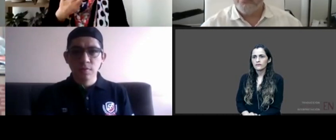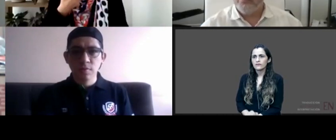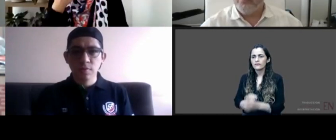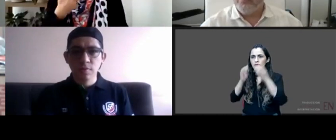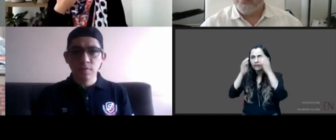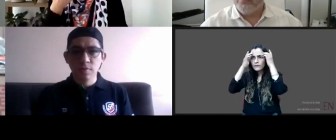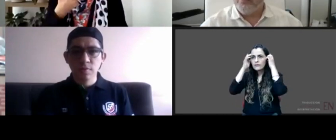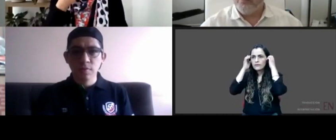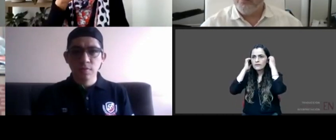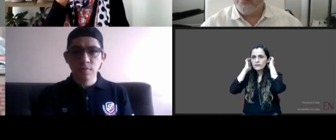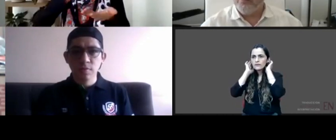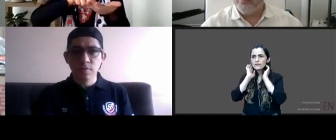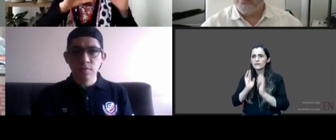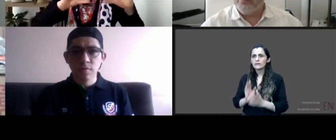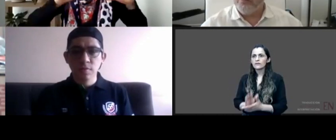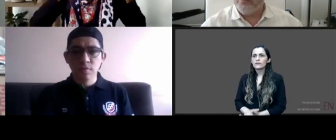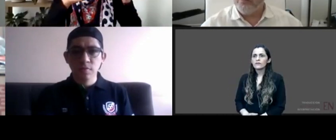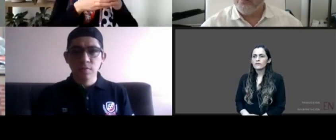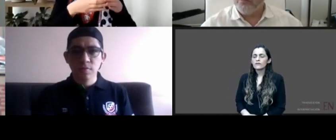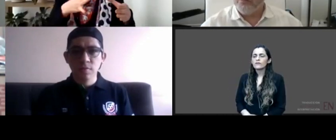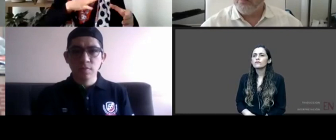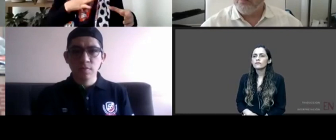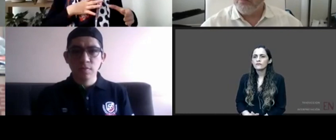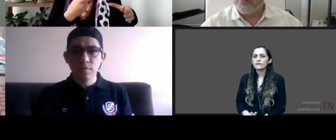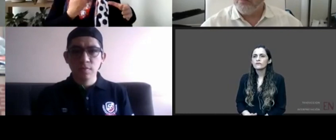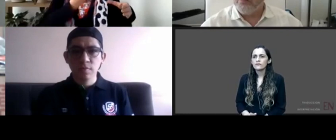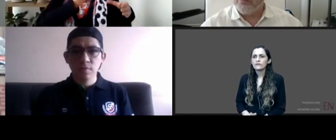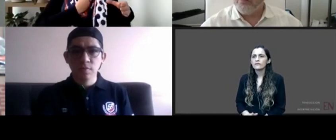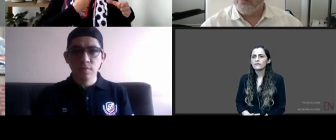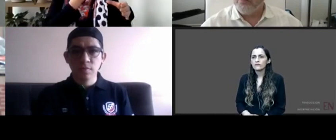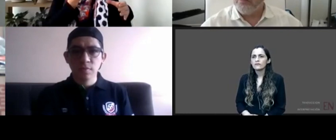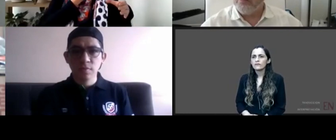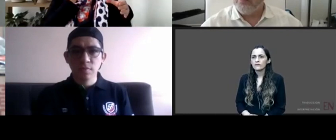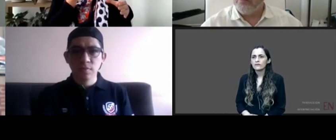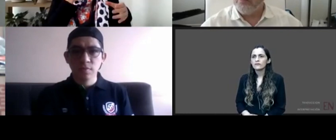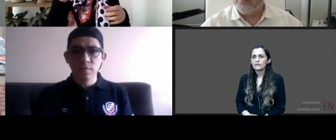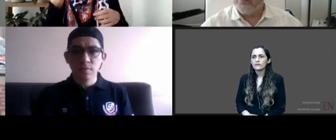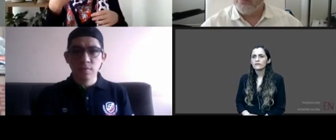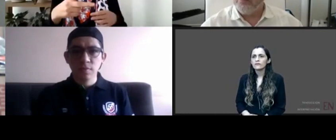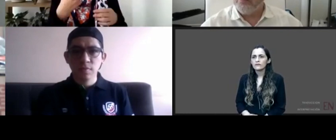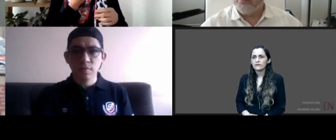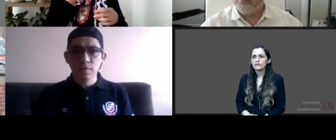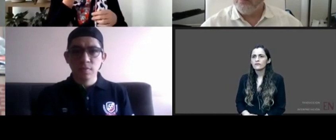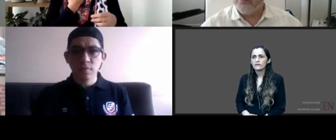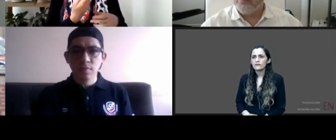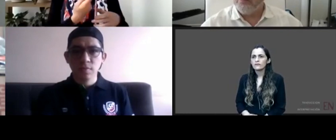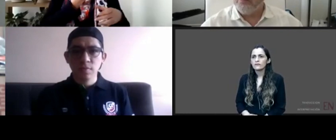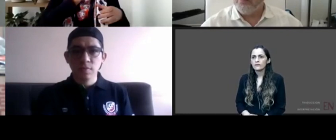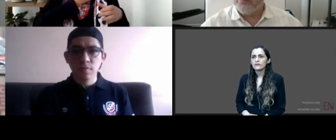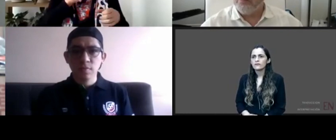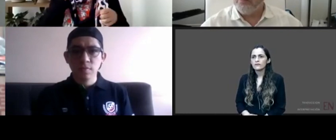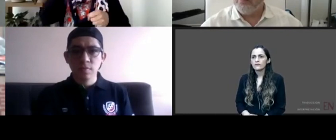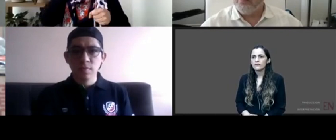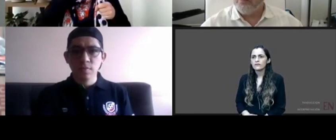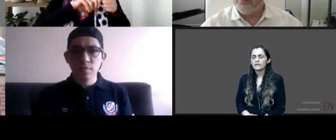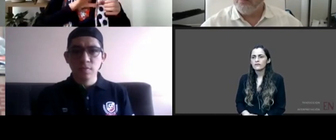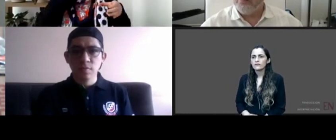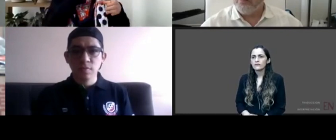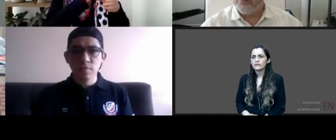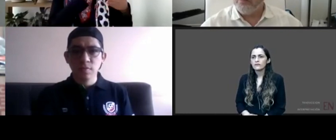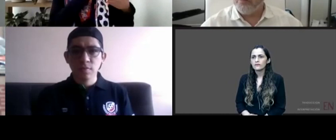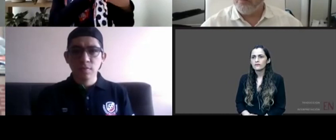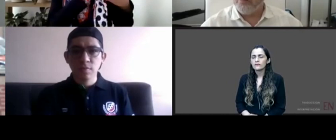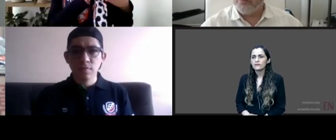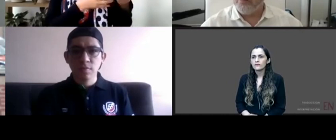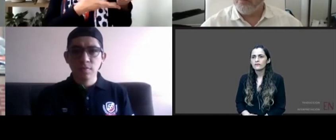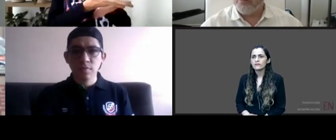cultura en la que las personas sordas van creando una identidad propia, tienen un